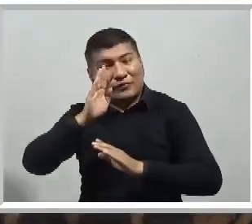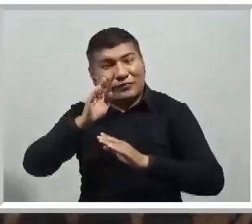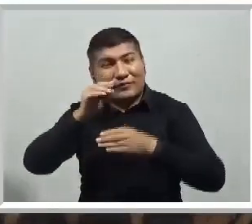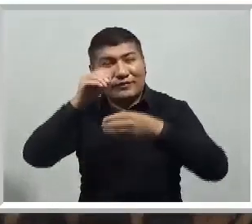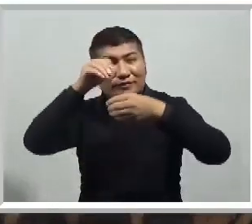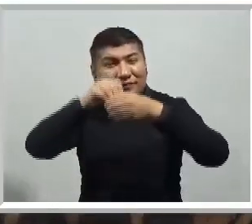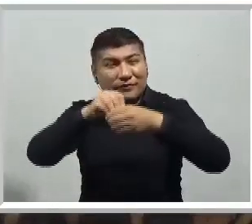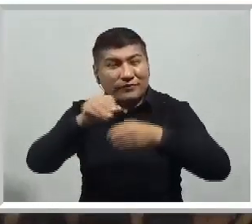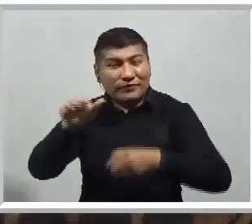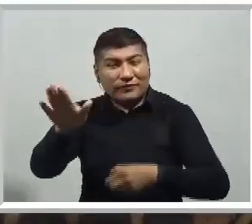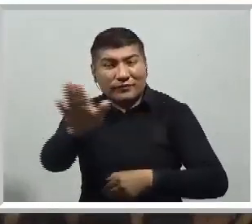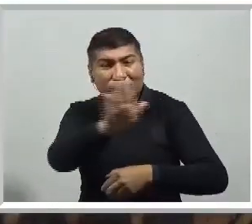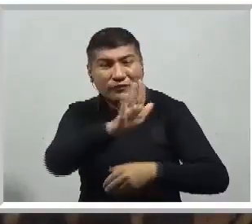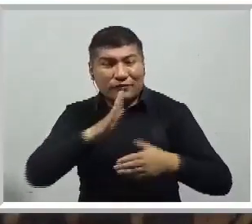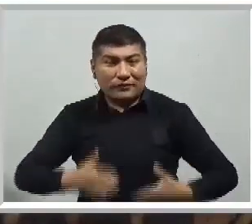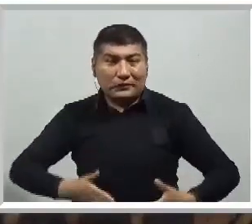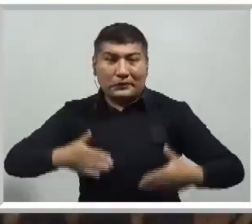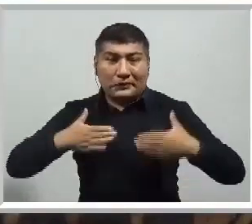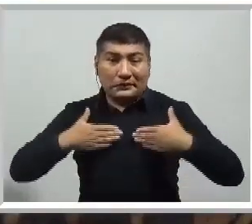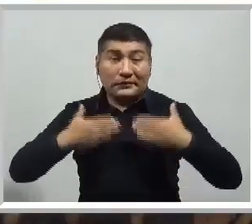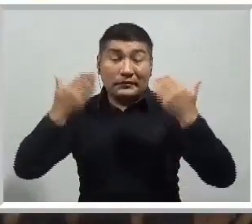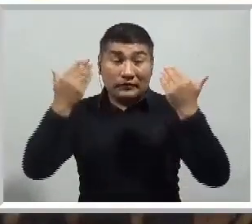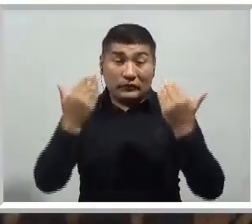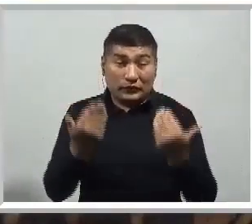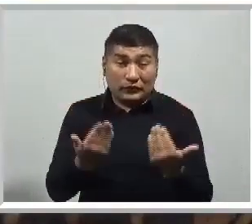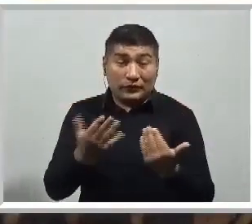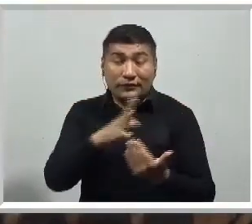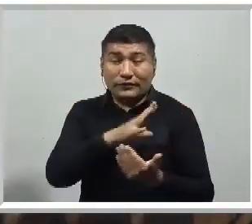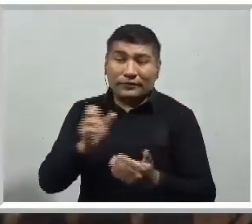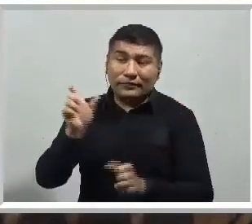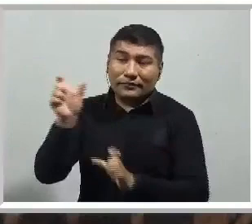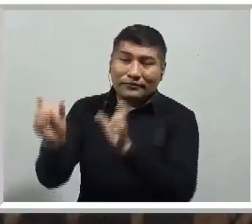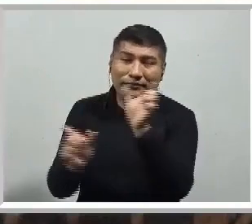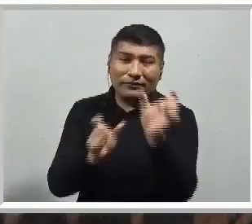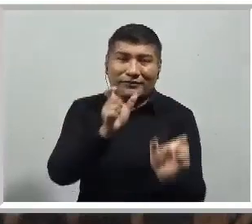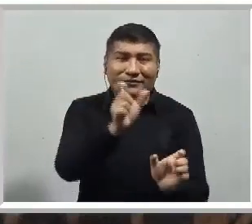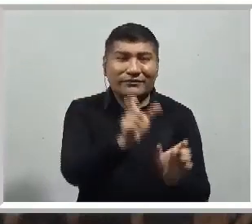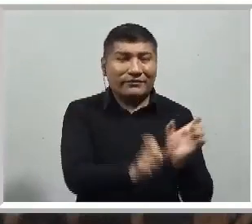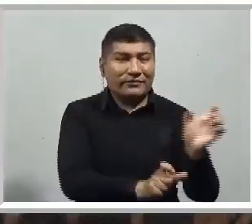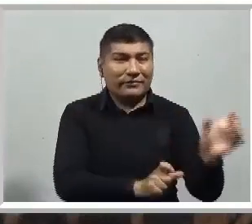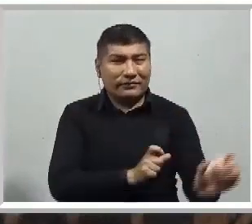vida, en la realidad y en las personas.